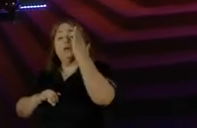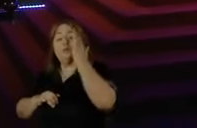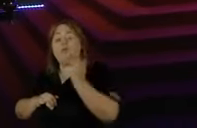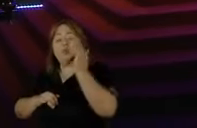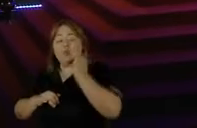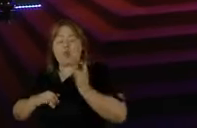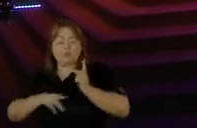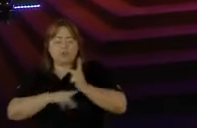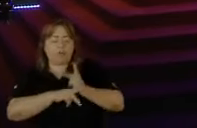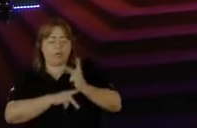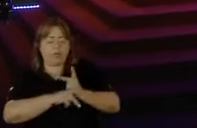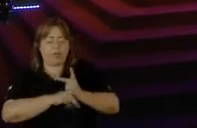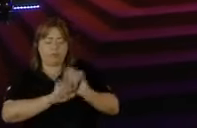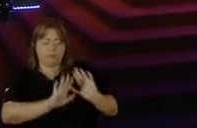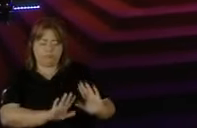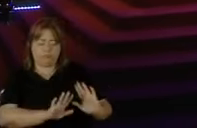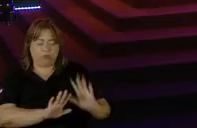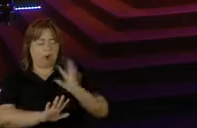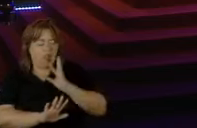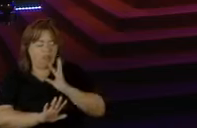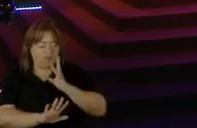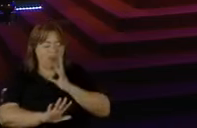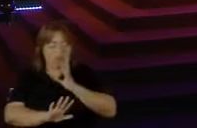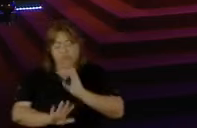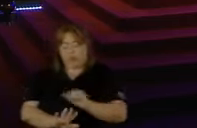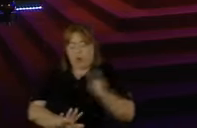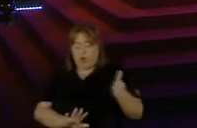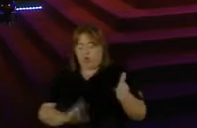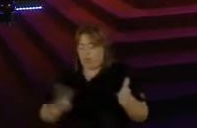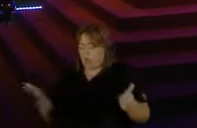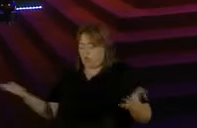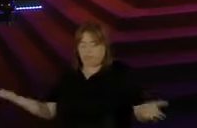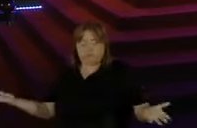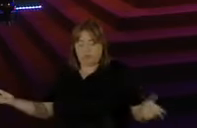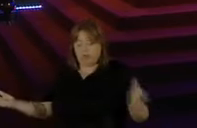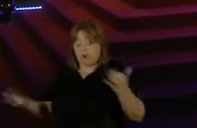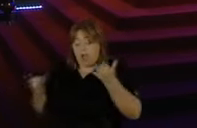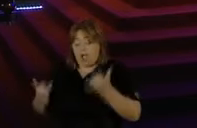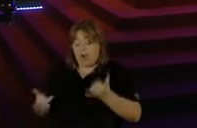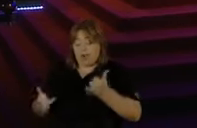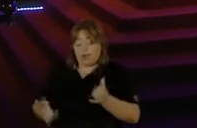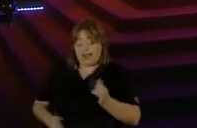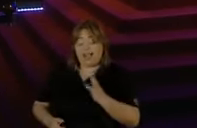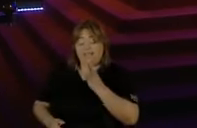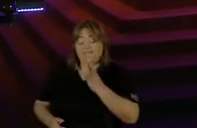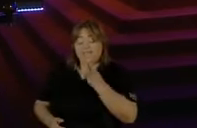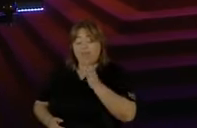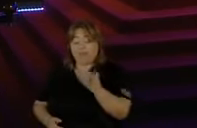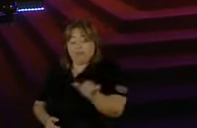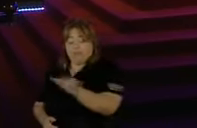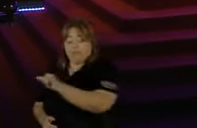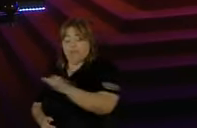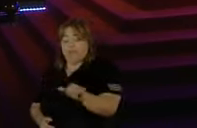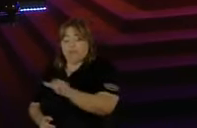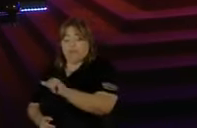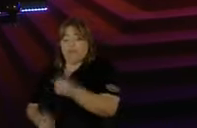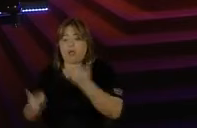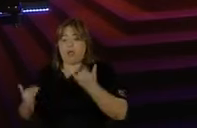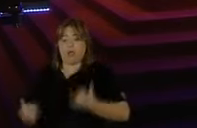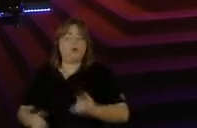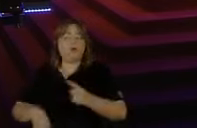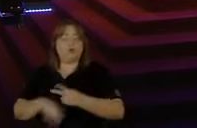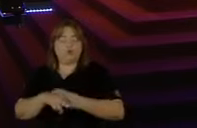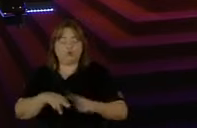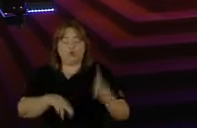ten cuidado, no estés hablando otra cosa, es hora de hablar lo mismo. Yo le voy a pedir un segundito que usted